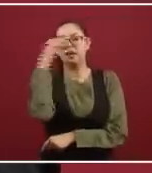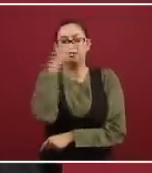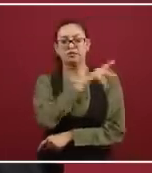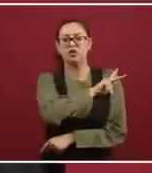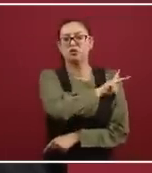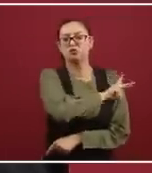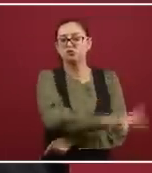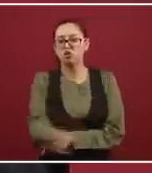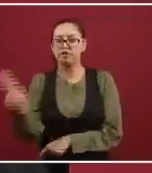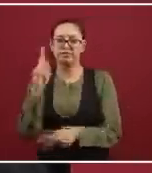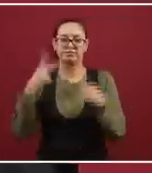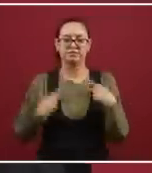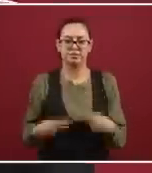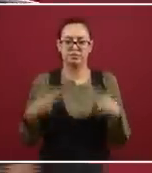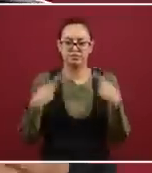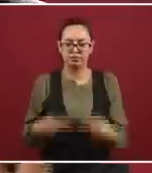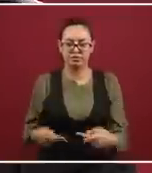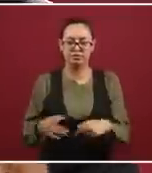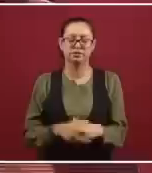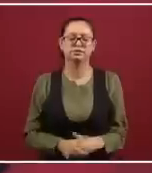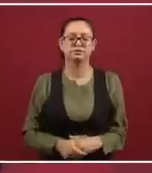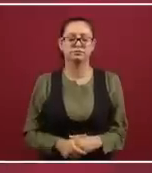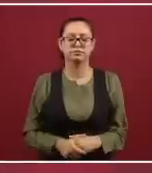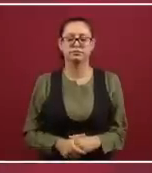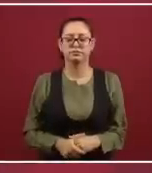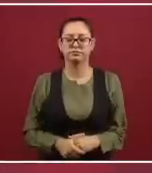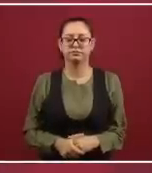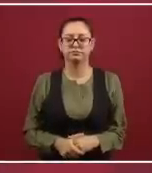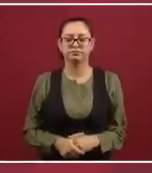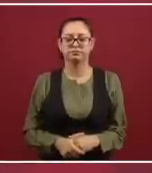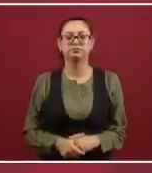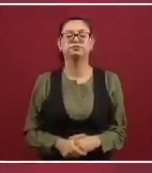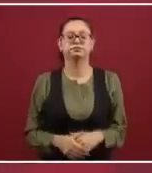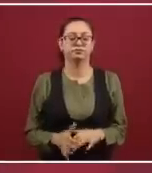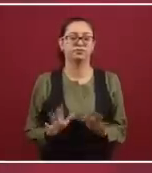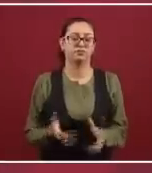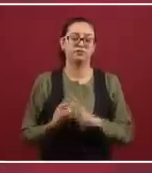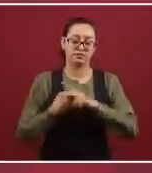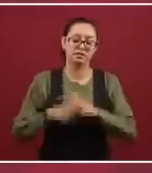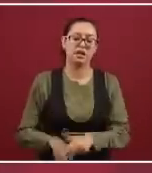población. Y empezamos a recorrer